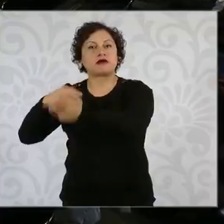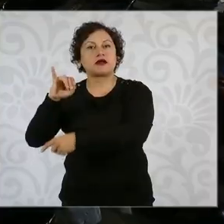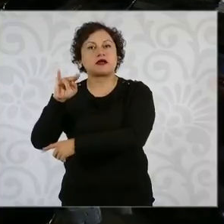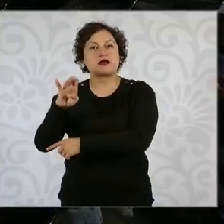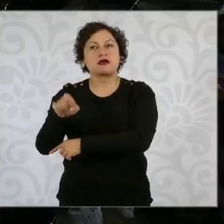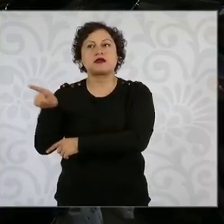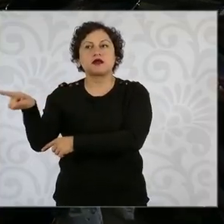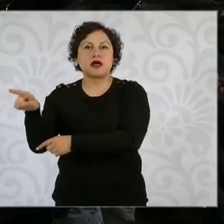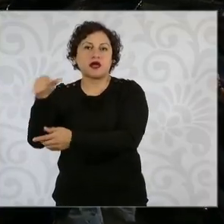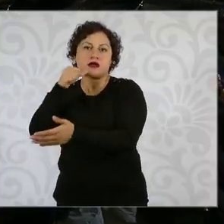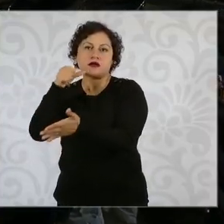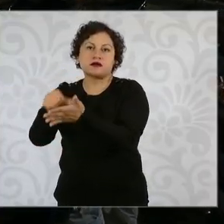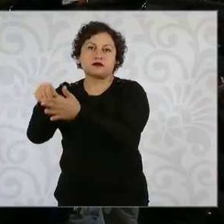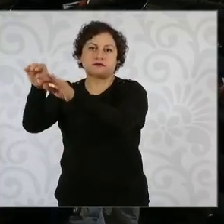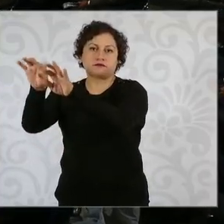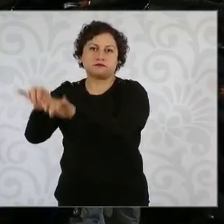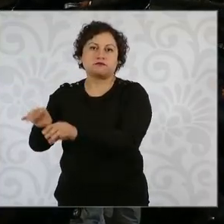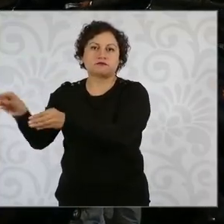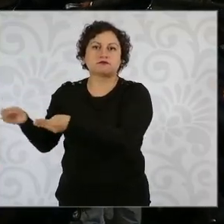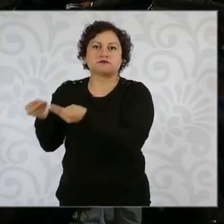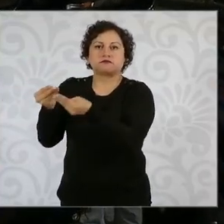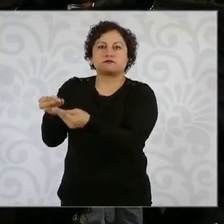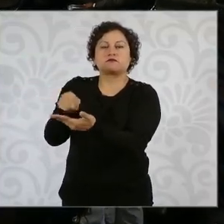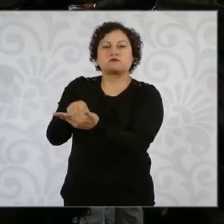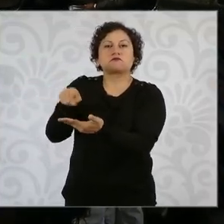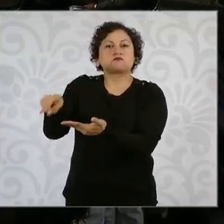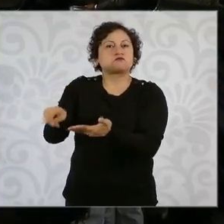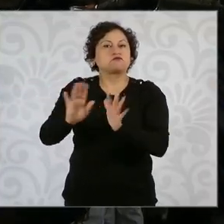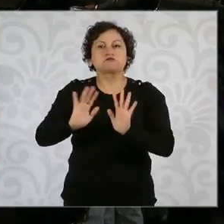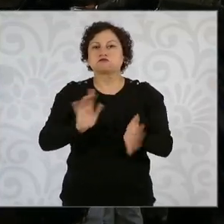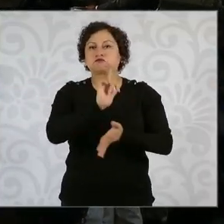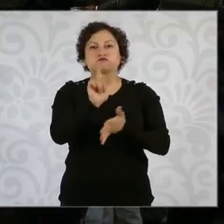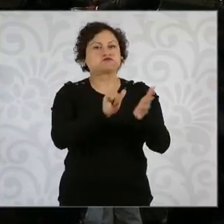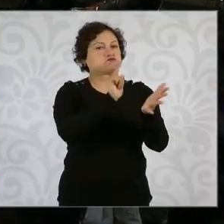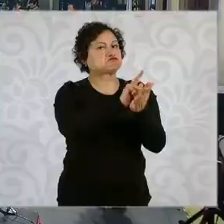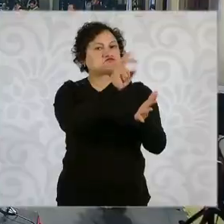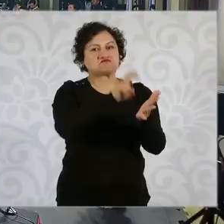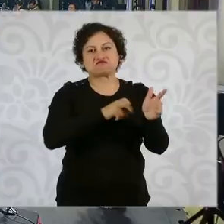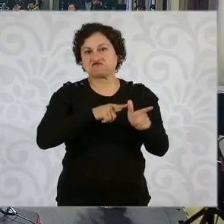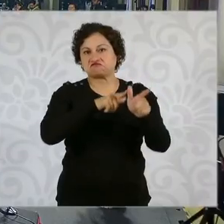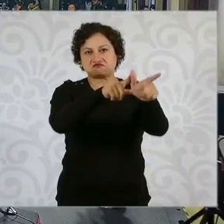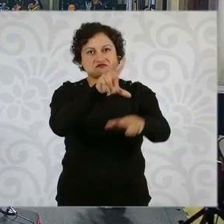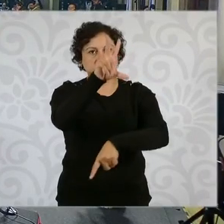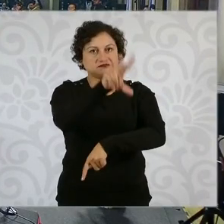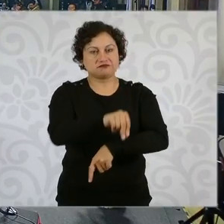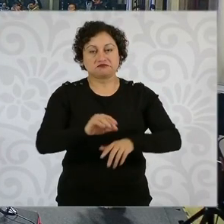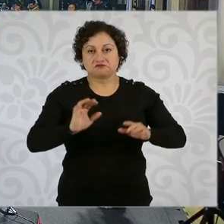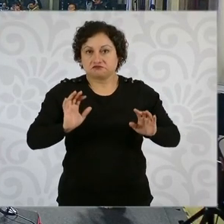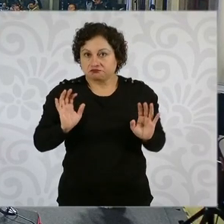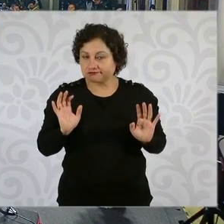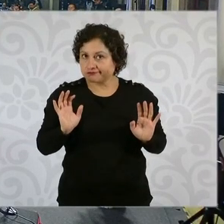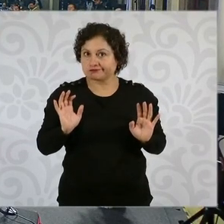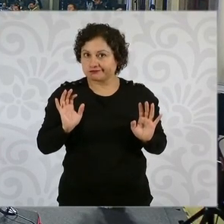recurso judicial que le impide continuar con el proceso de la reforma. No sé si le permita usted